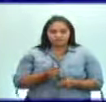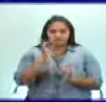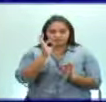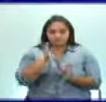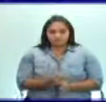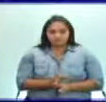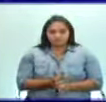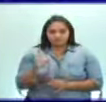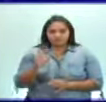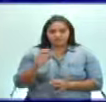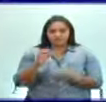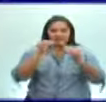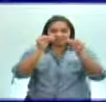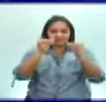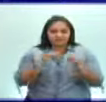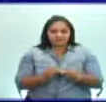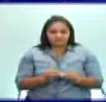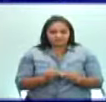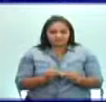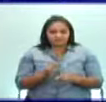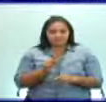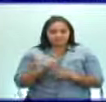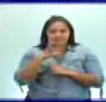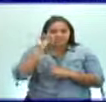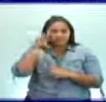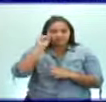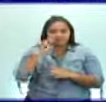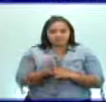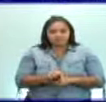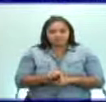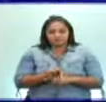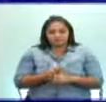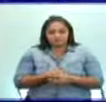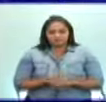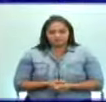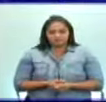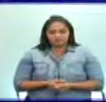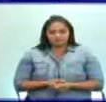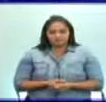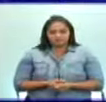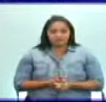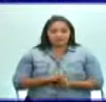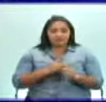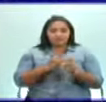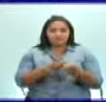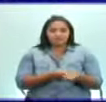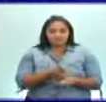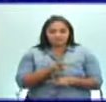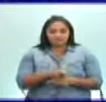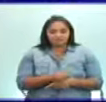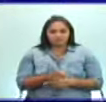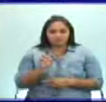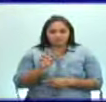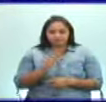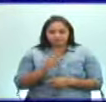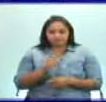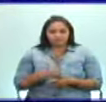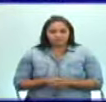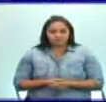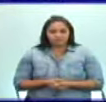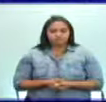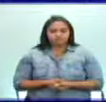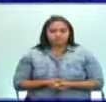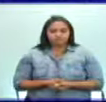retentiva del conocimiento, o sea, la retentiva cognitiva. S es la intensidad de esa retentiva del recuerdo y T es el tiempo de